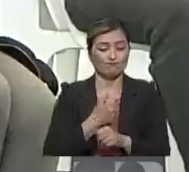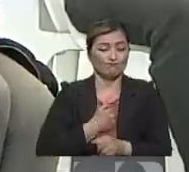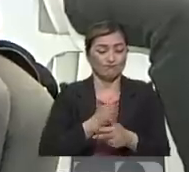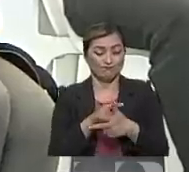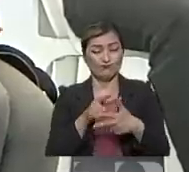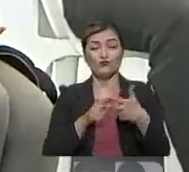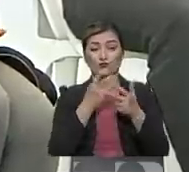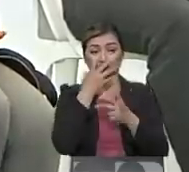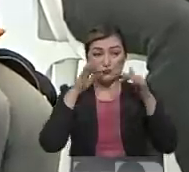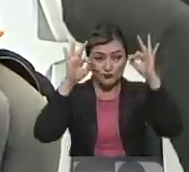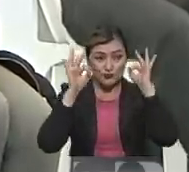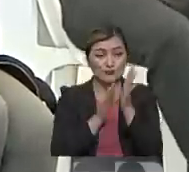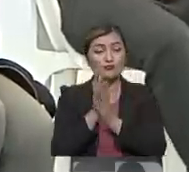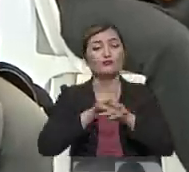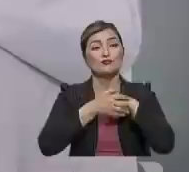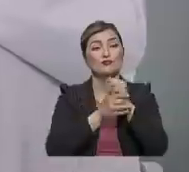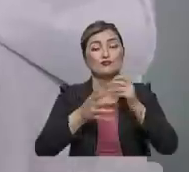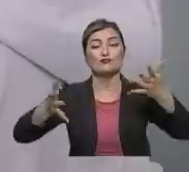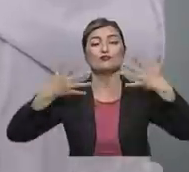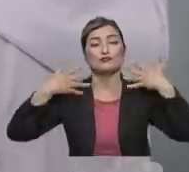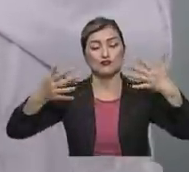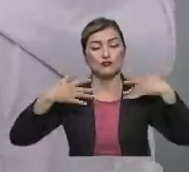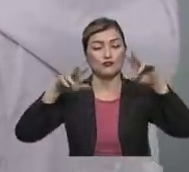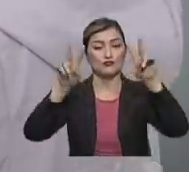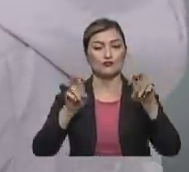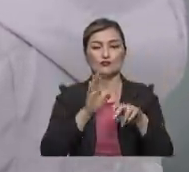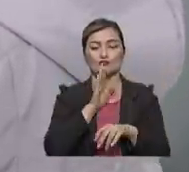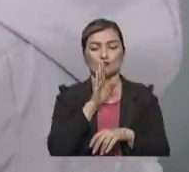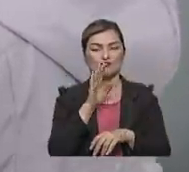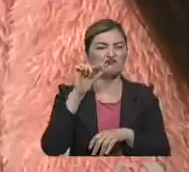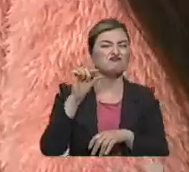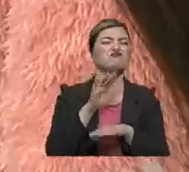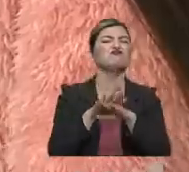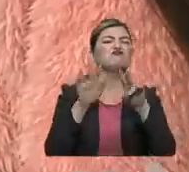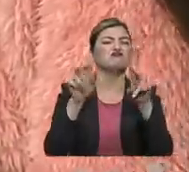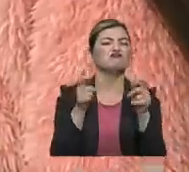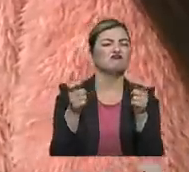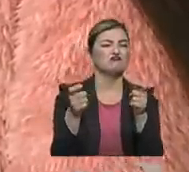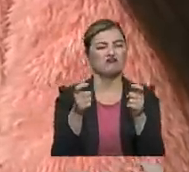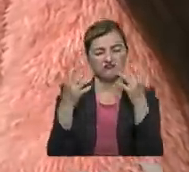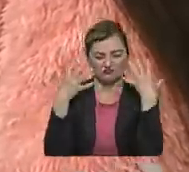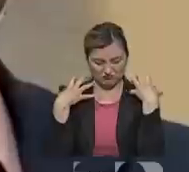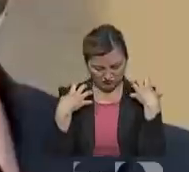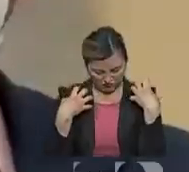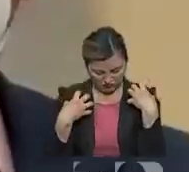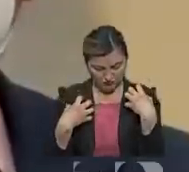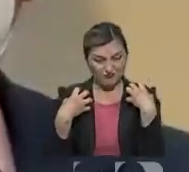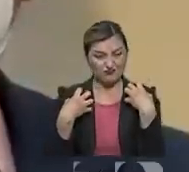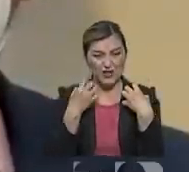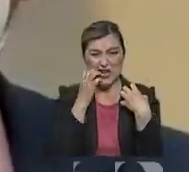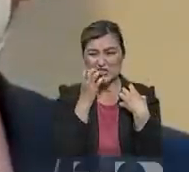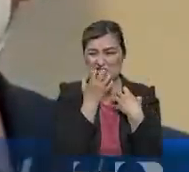torno a las mascarillas, el lavado de manos, la ventilación y un tema del que se ha hablado poco, el manejo del estrés y la ansiedad. No